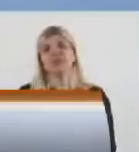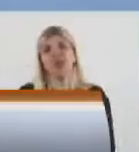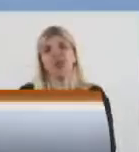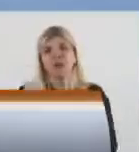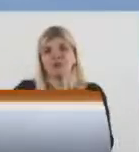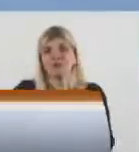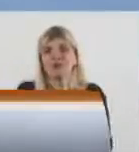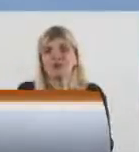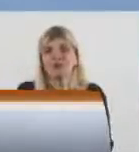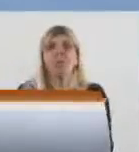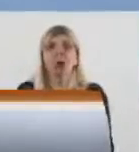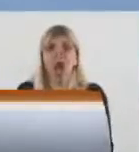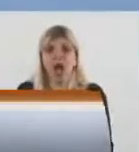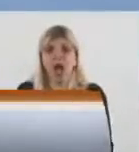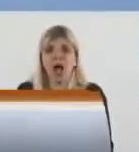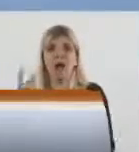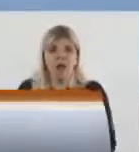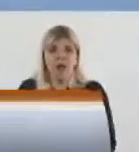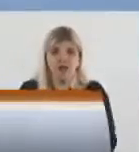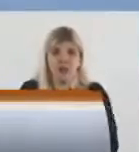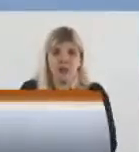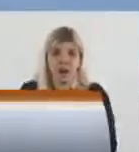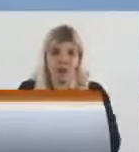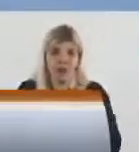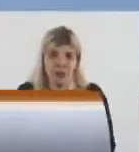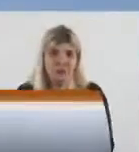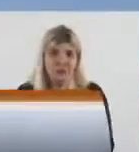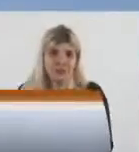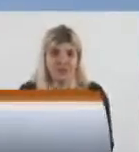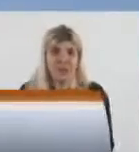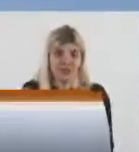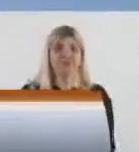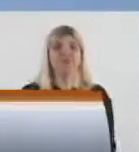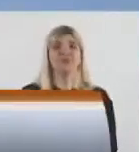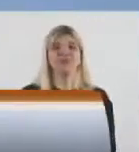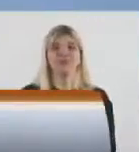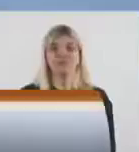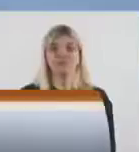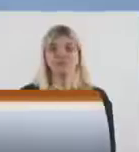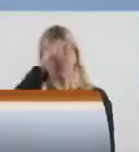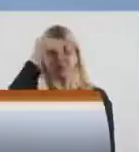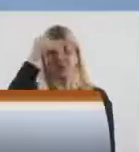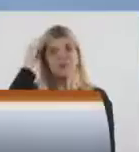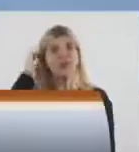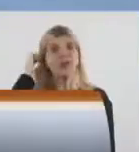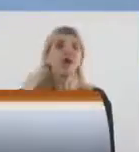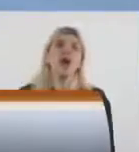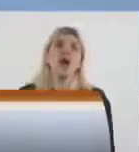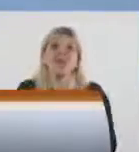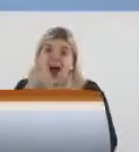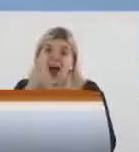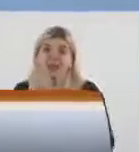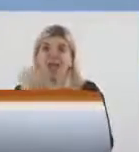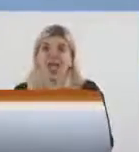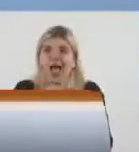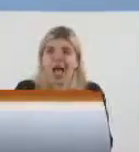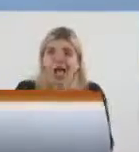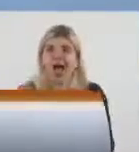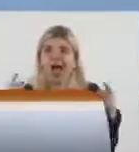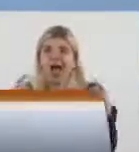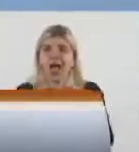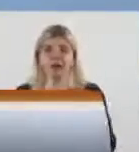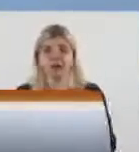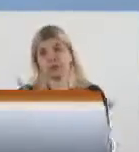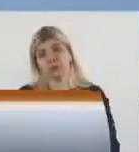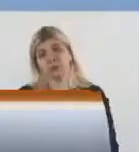desde la fábrica del brazo digamos de las personas y ese desafío no es simple como bien decía el presidente primero tiene una enorme